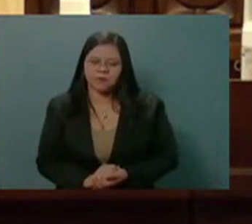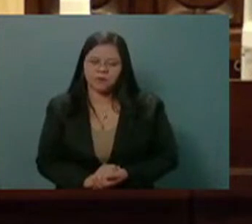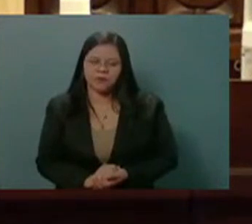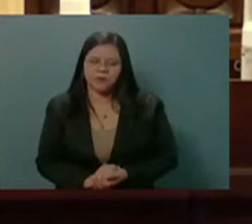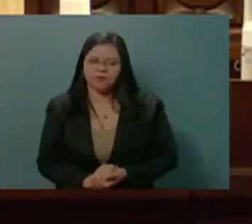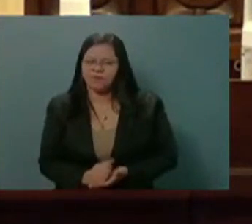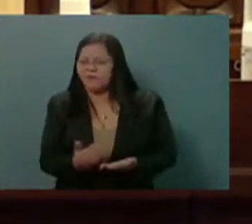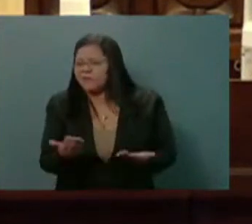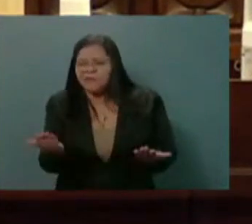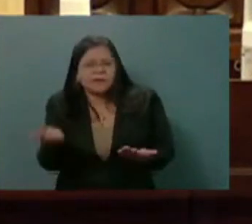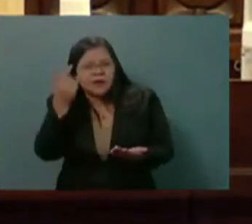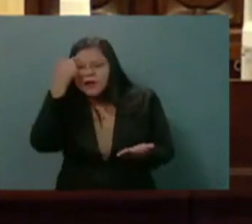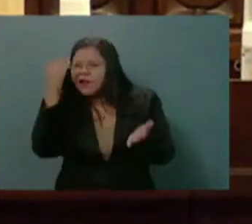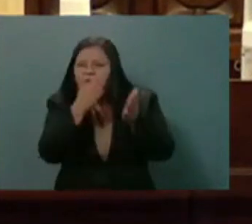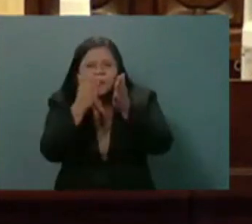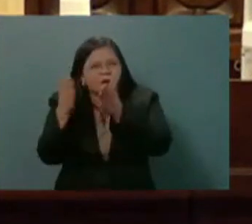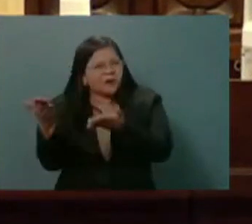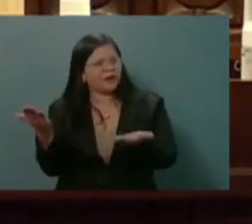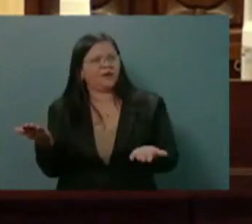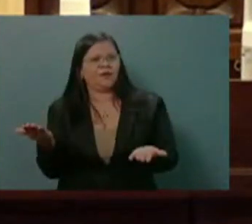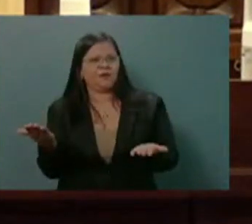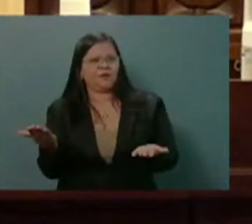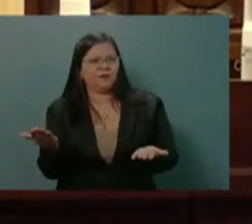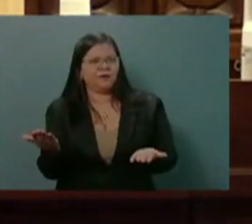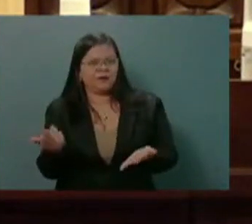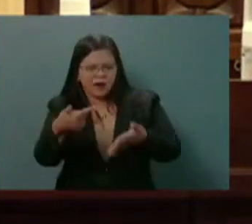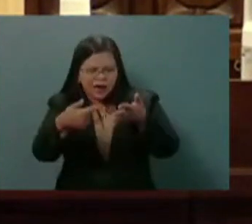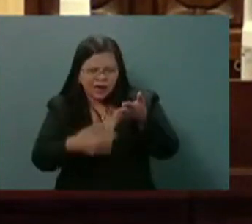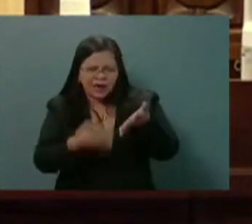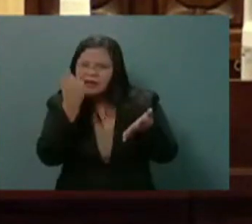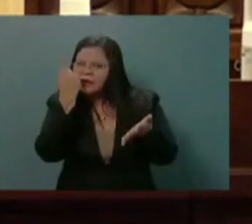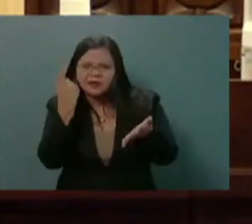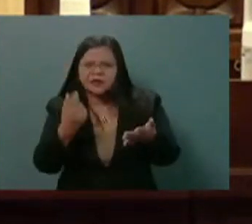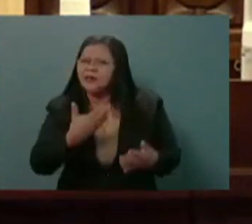Y es que es bien lógico y no cuesta entender esta ley.